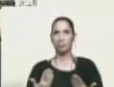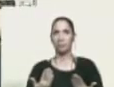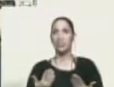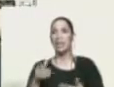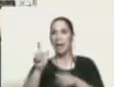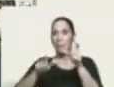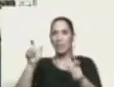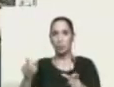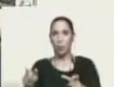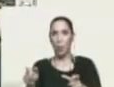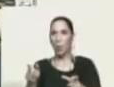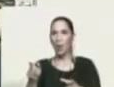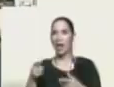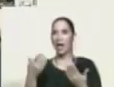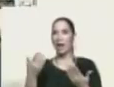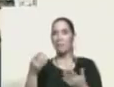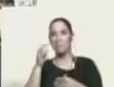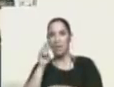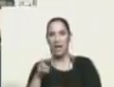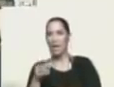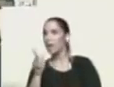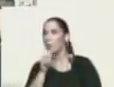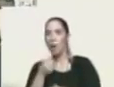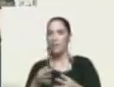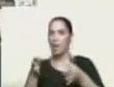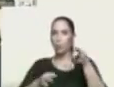es conseguir justicia.